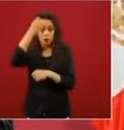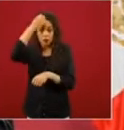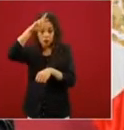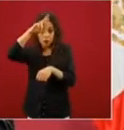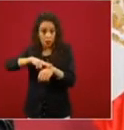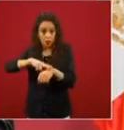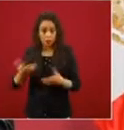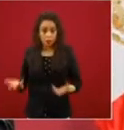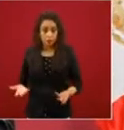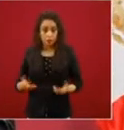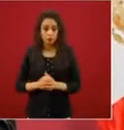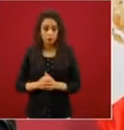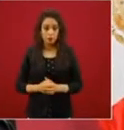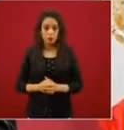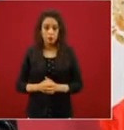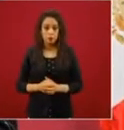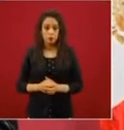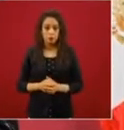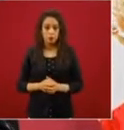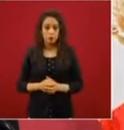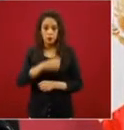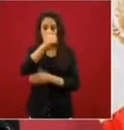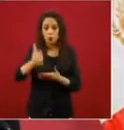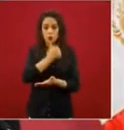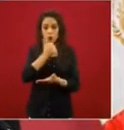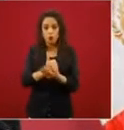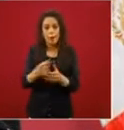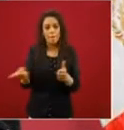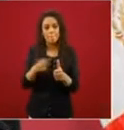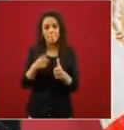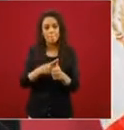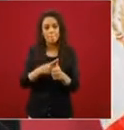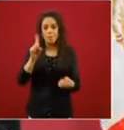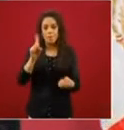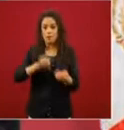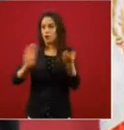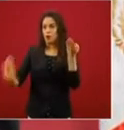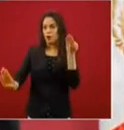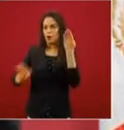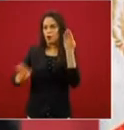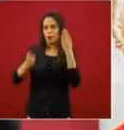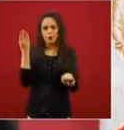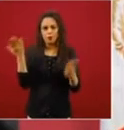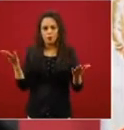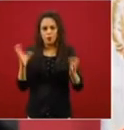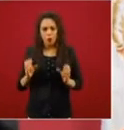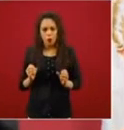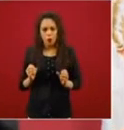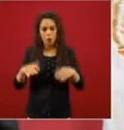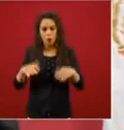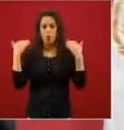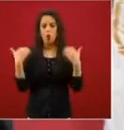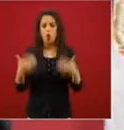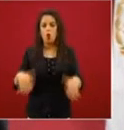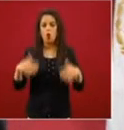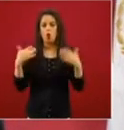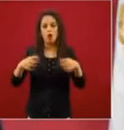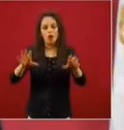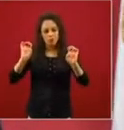en las principales ciudades del mundo, oficinas de lujo,